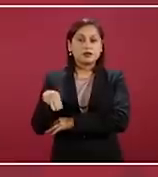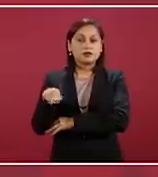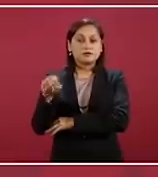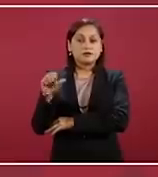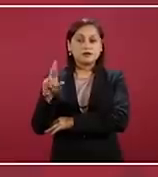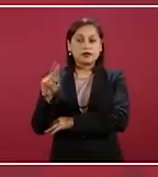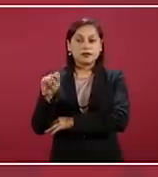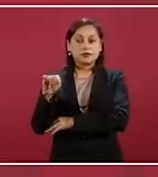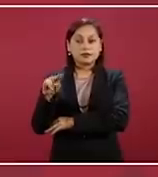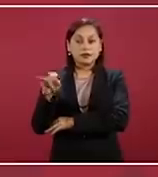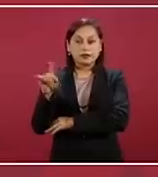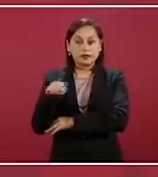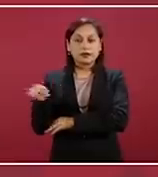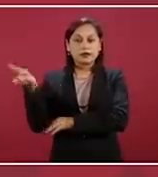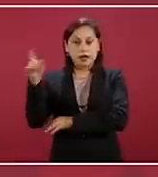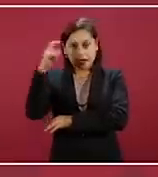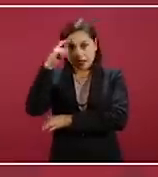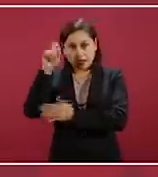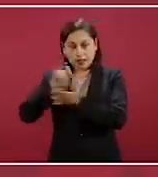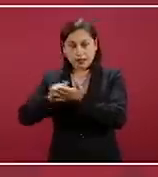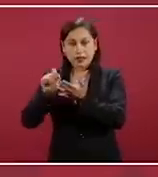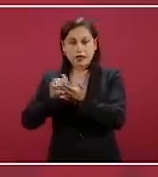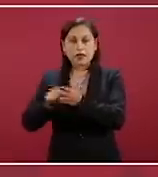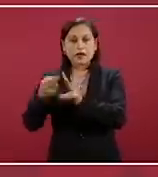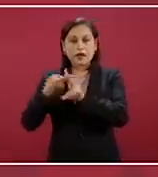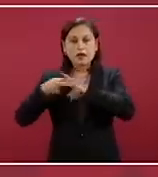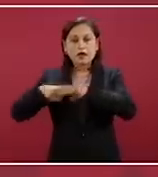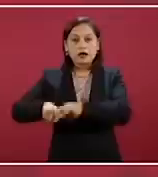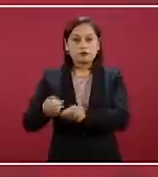Y estoy buscando a los